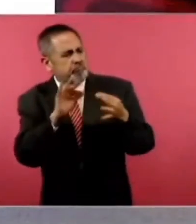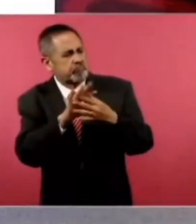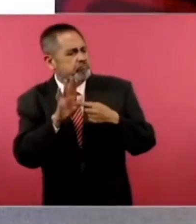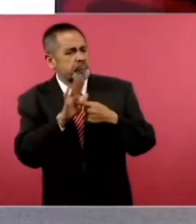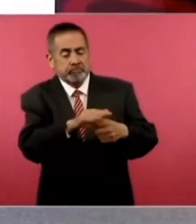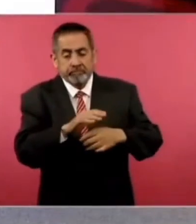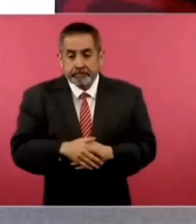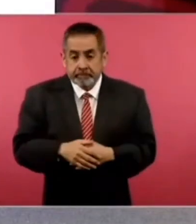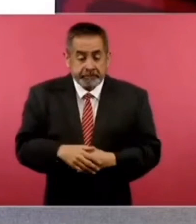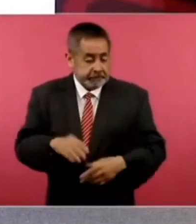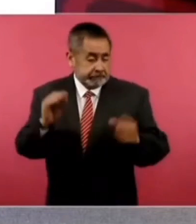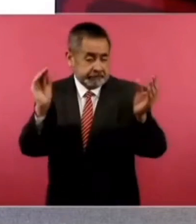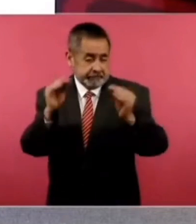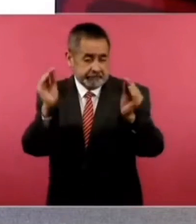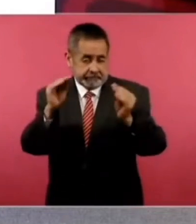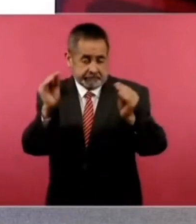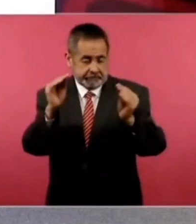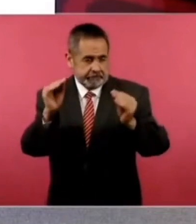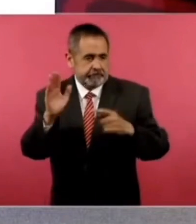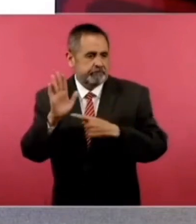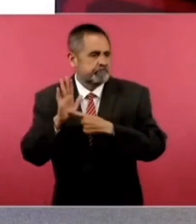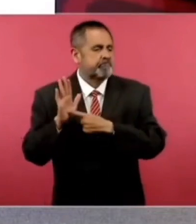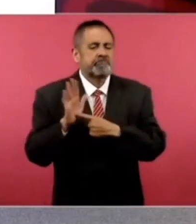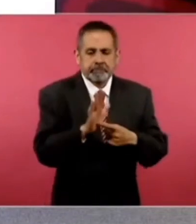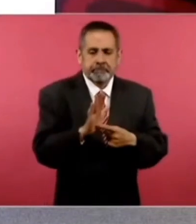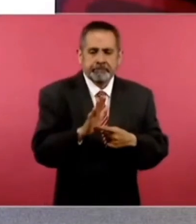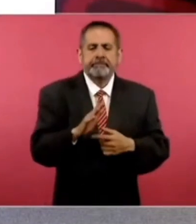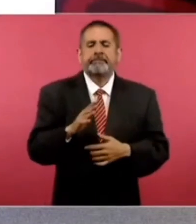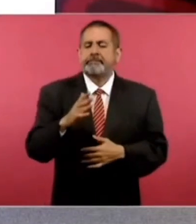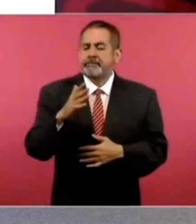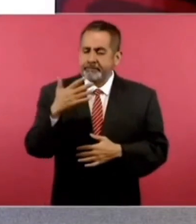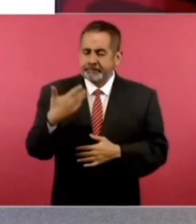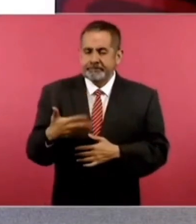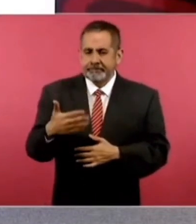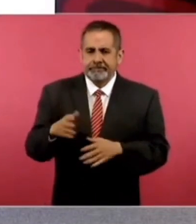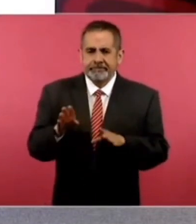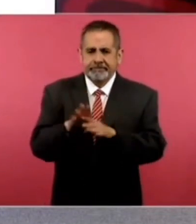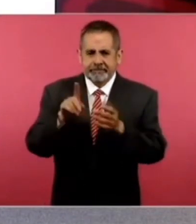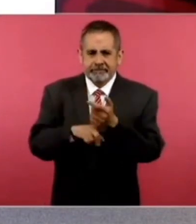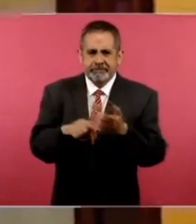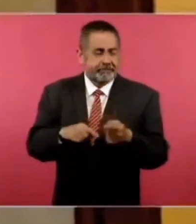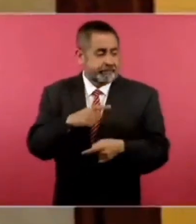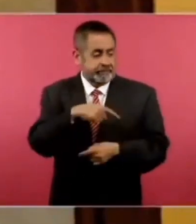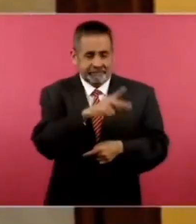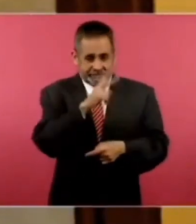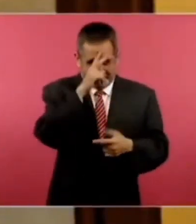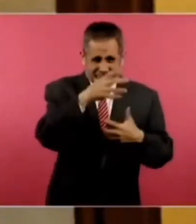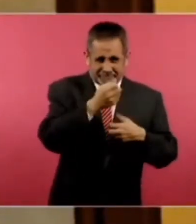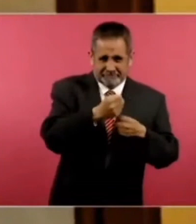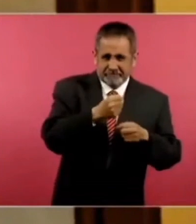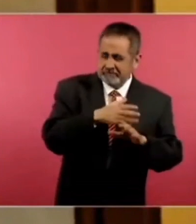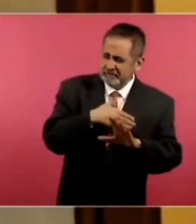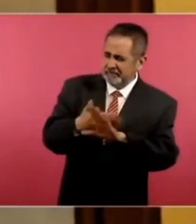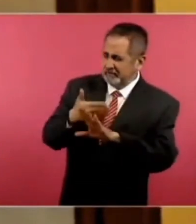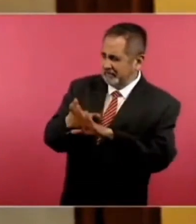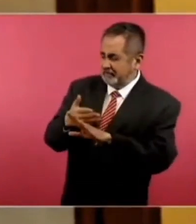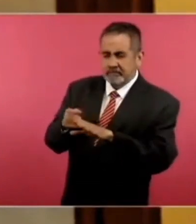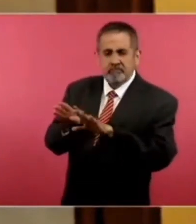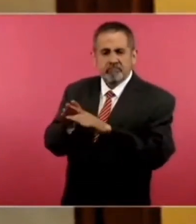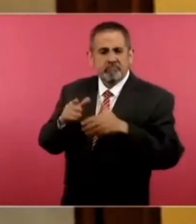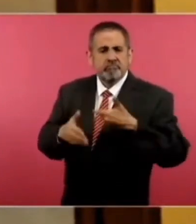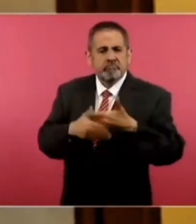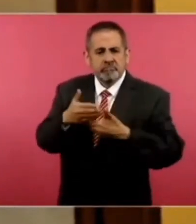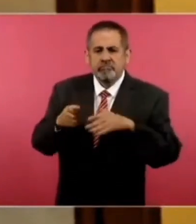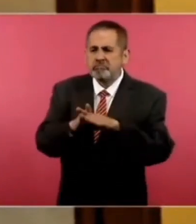El debate demostró hasta qué punto las más honradas diatribas